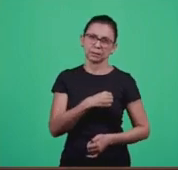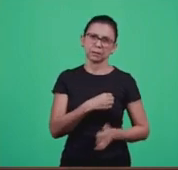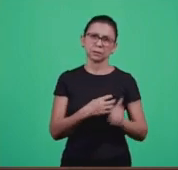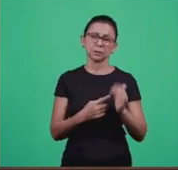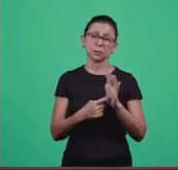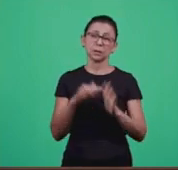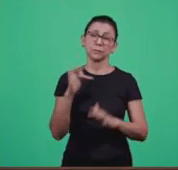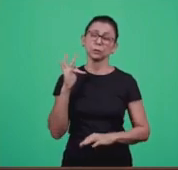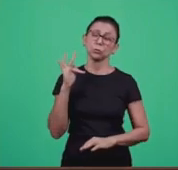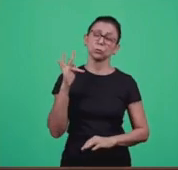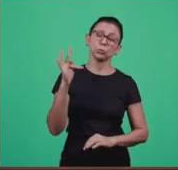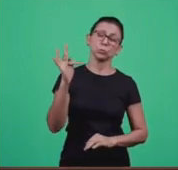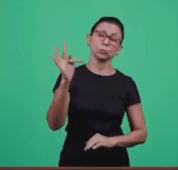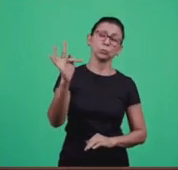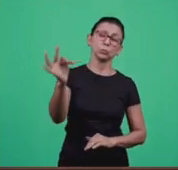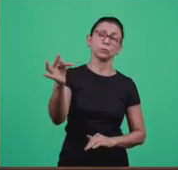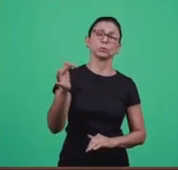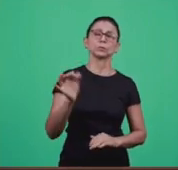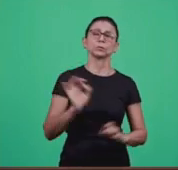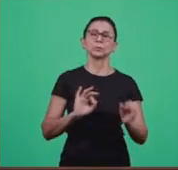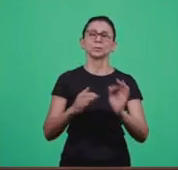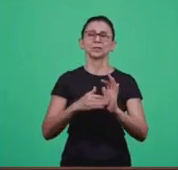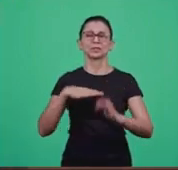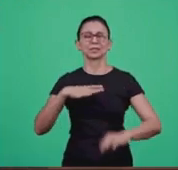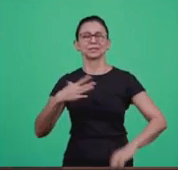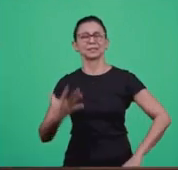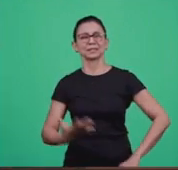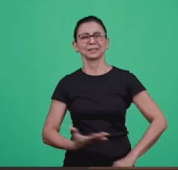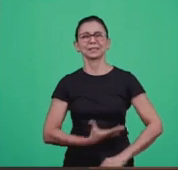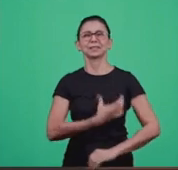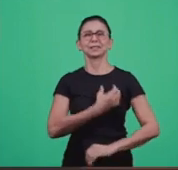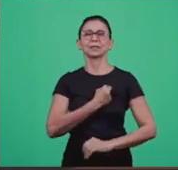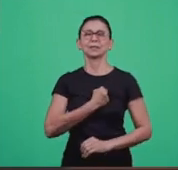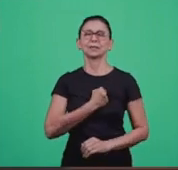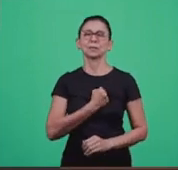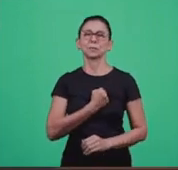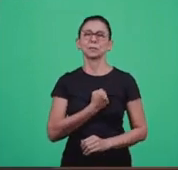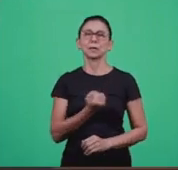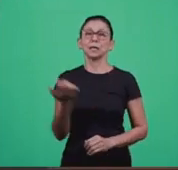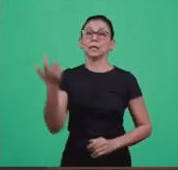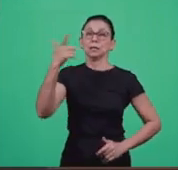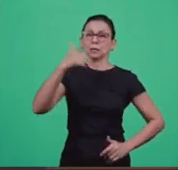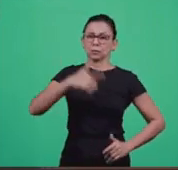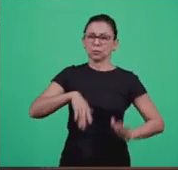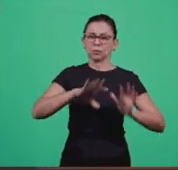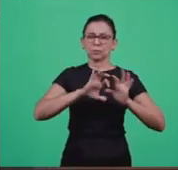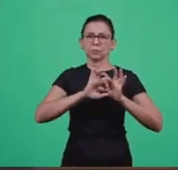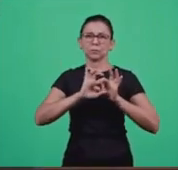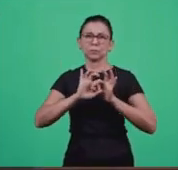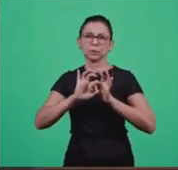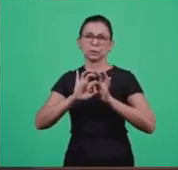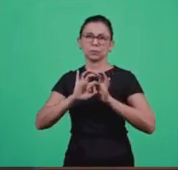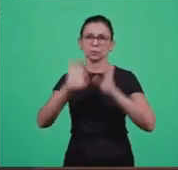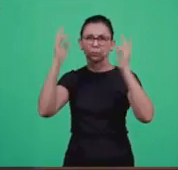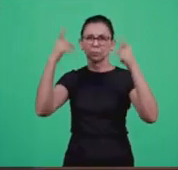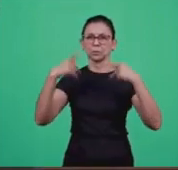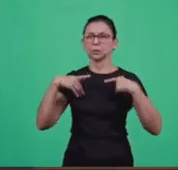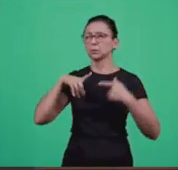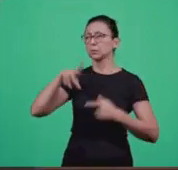al sacrificio de Jesús. Ese proyecto de salvación para restaurar la